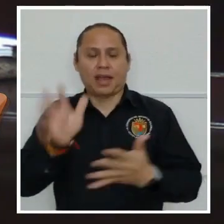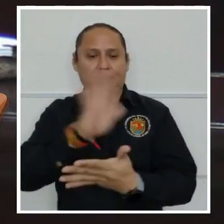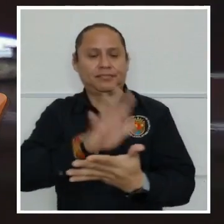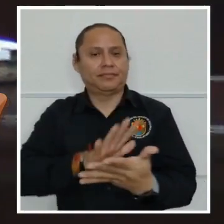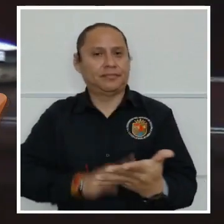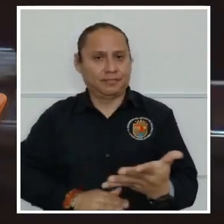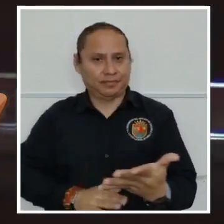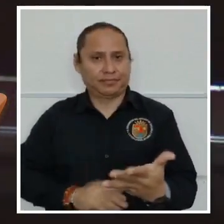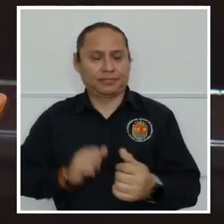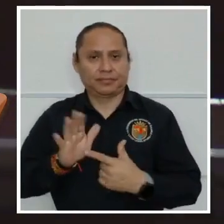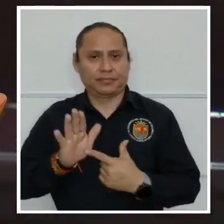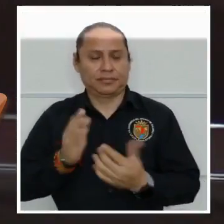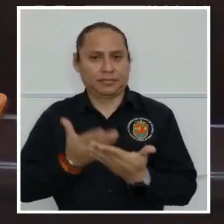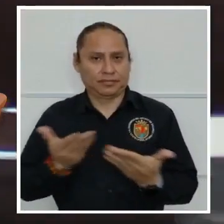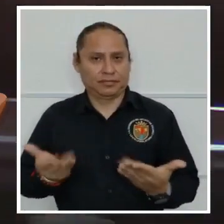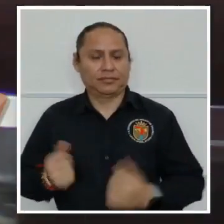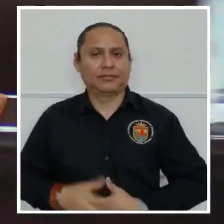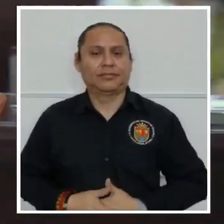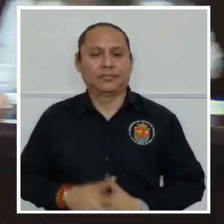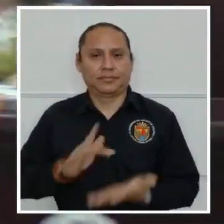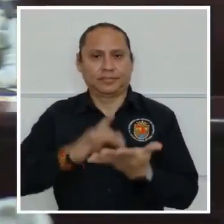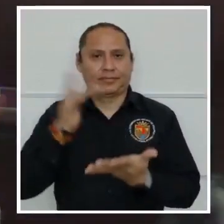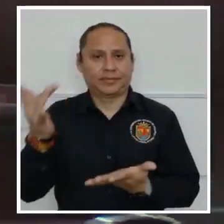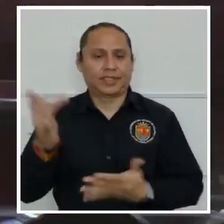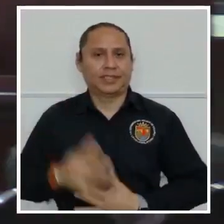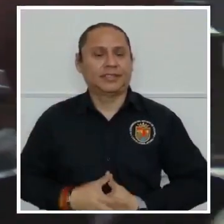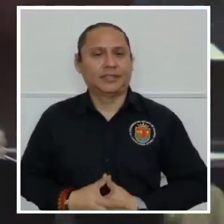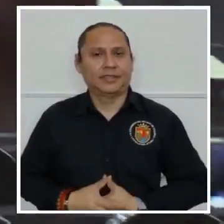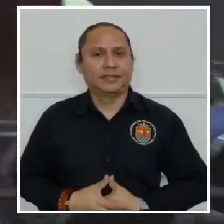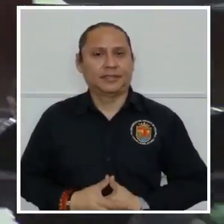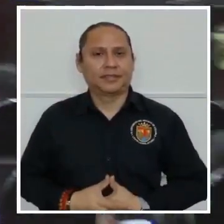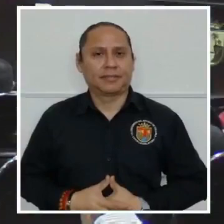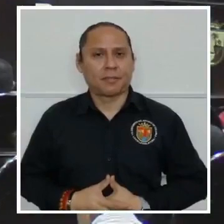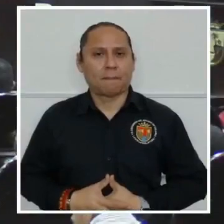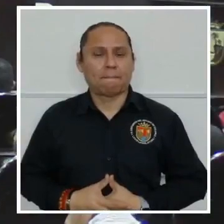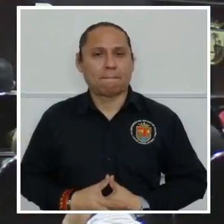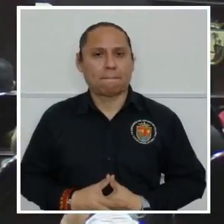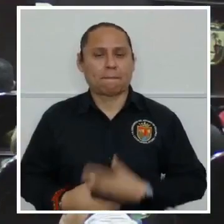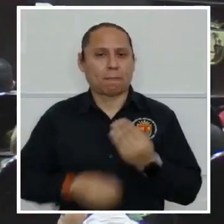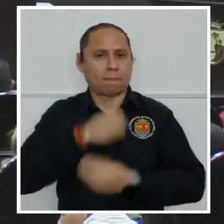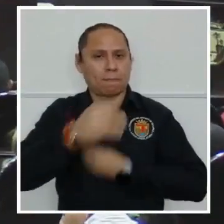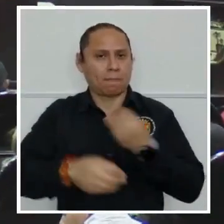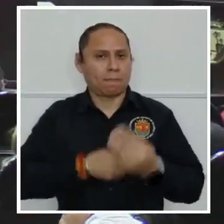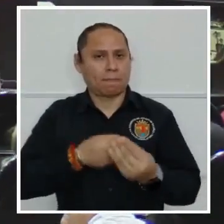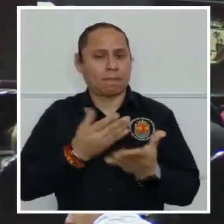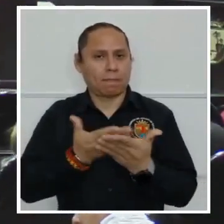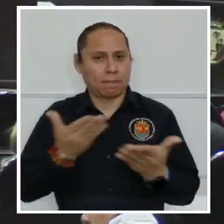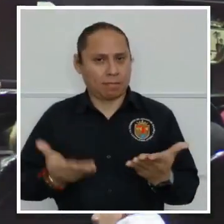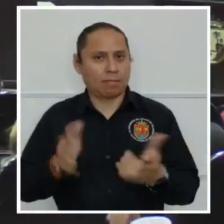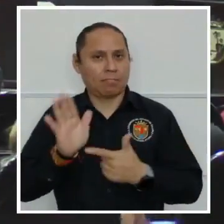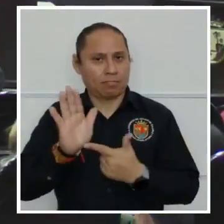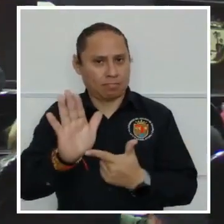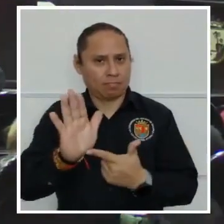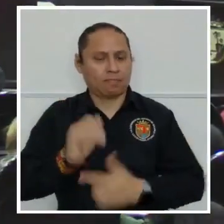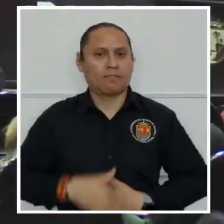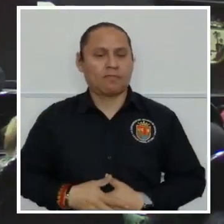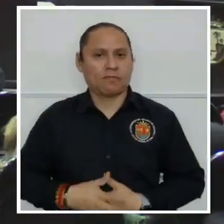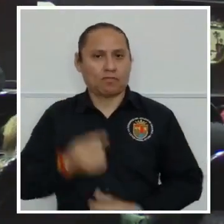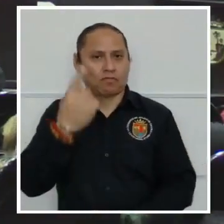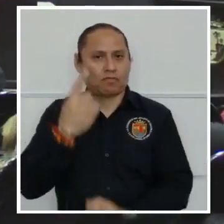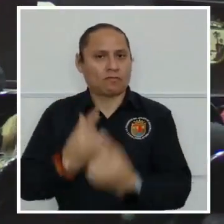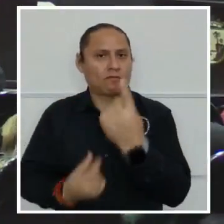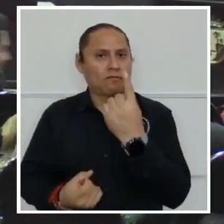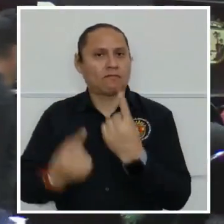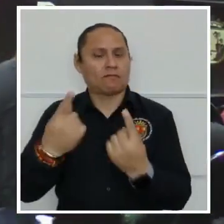leído el dictamen, diputada presidenta. Gracias, diputada secretaria. Está a discusión el dictamen presentado.